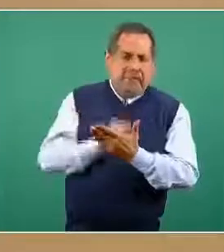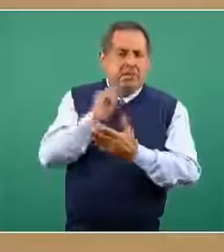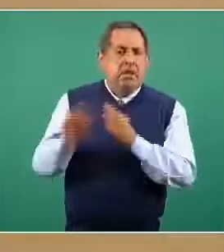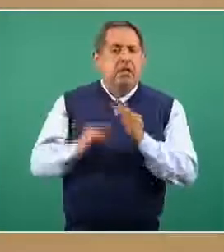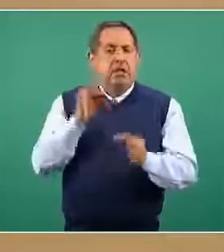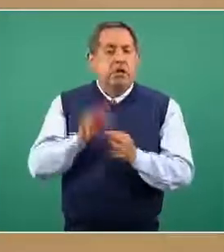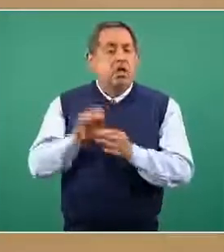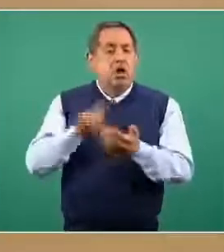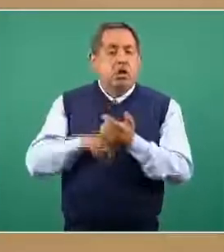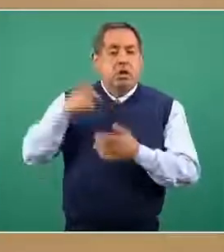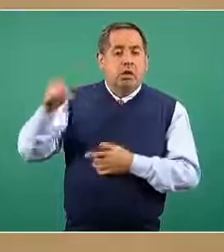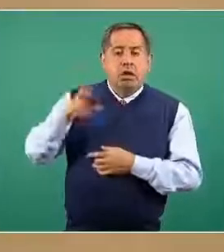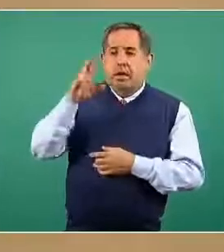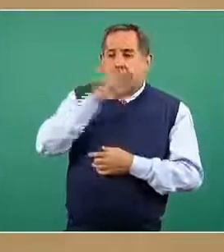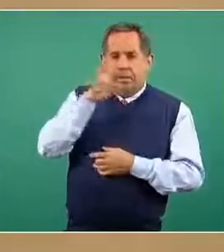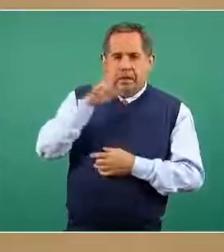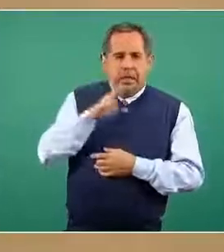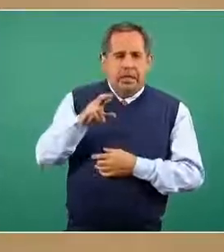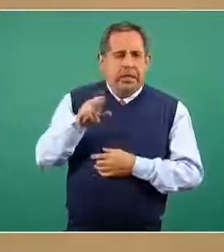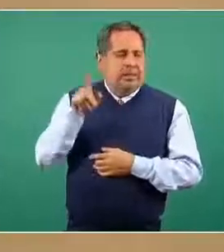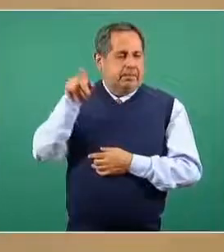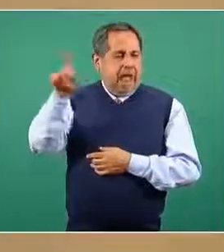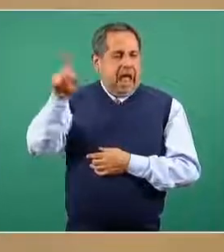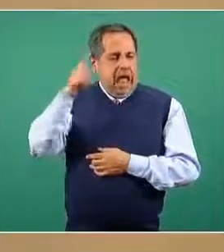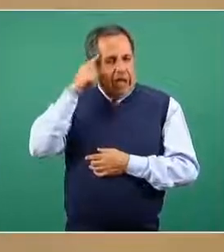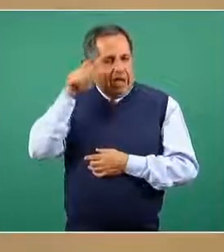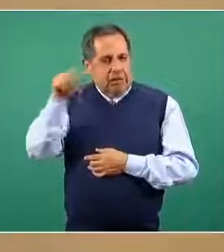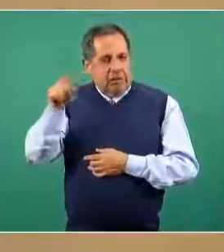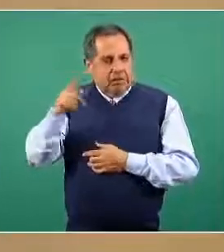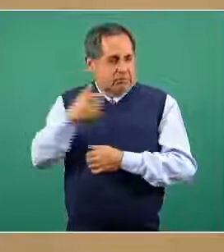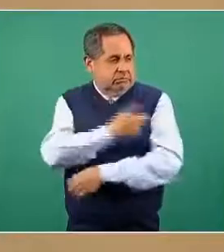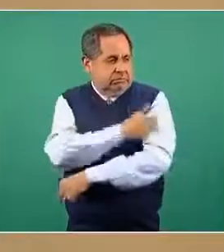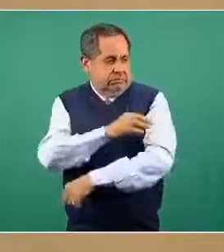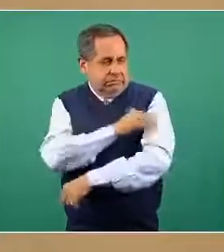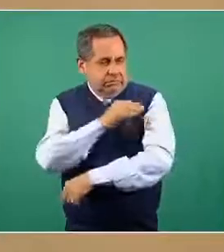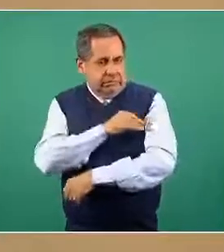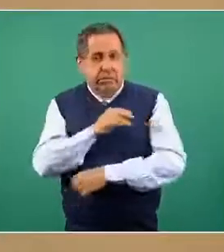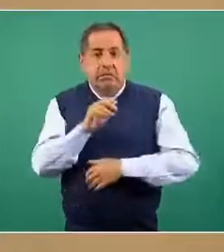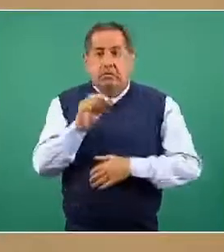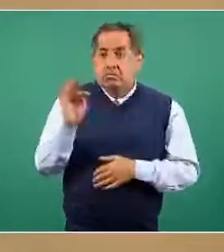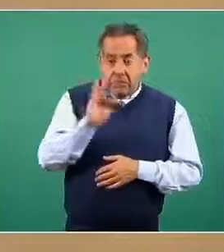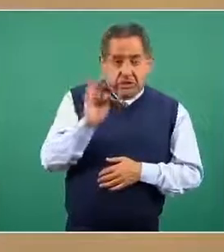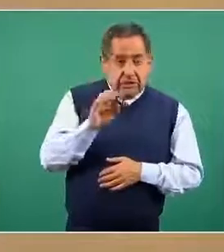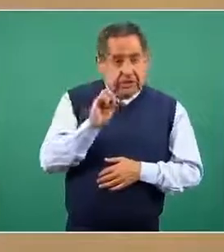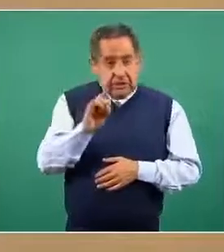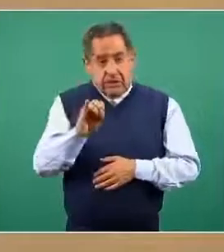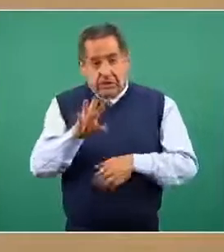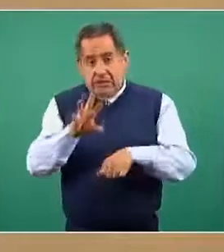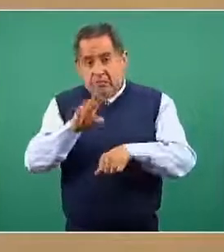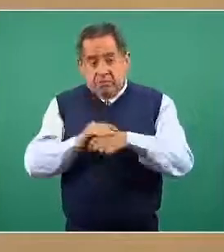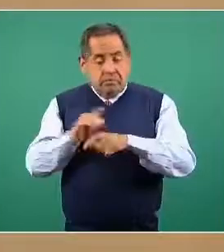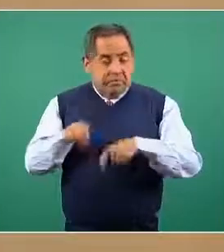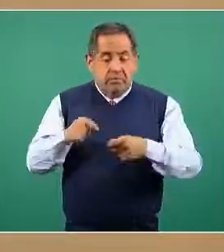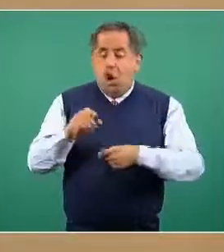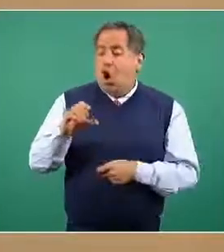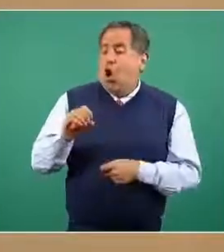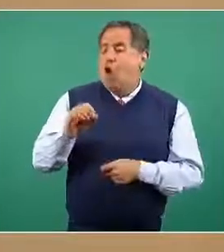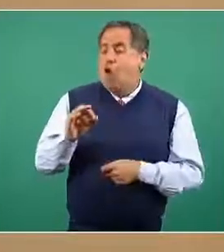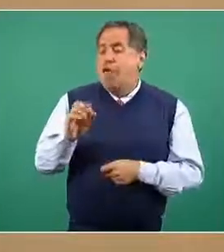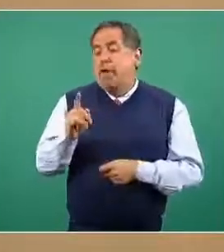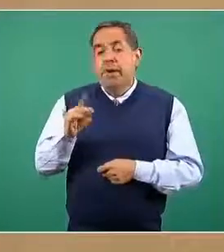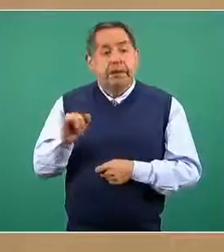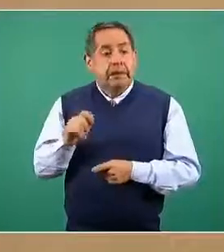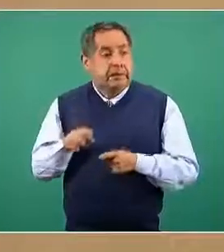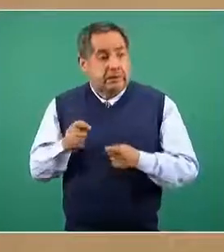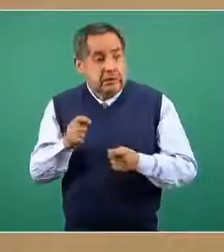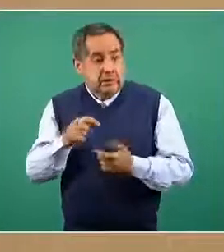la vacuna rusa Sputnik V, y en su momento, si se autoriza por parte de la COFEPRIS y se cierra el